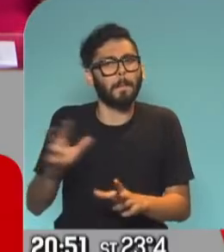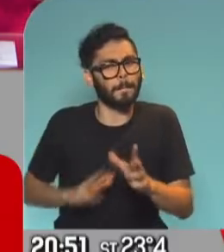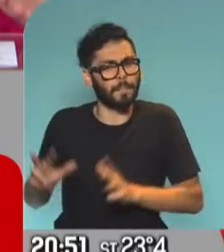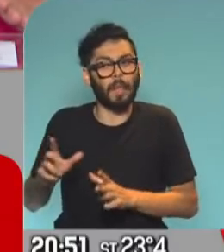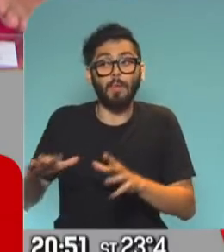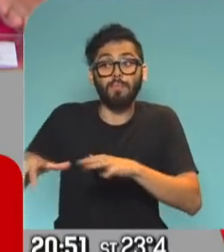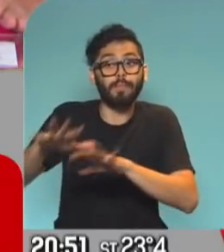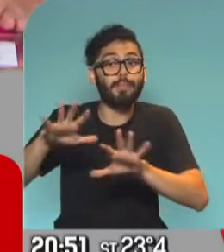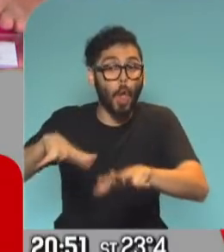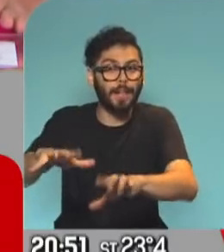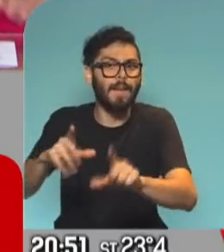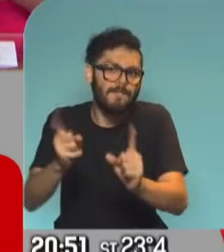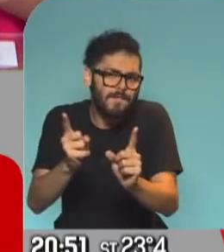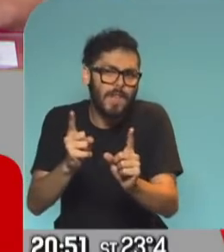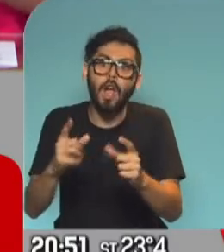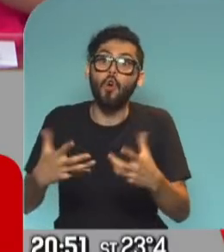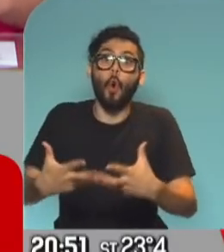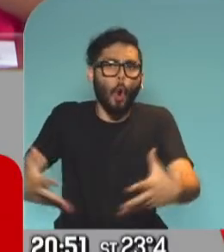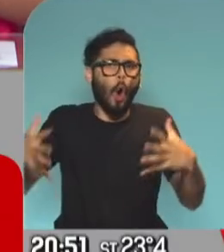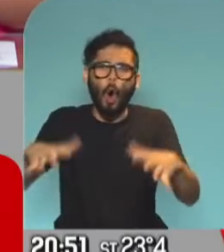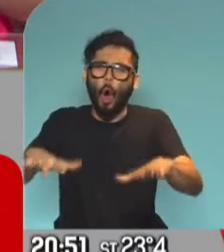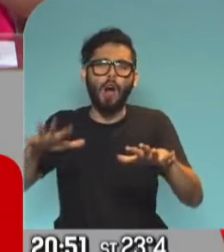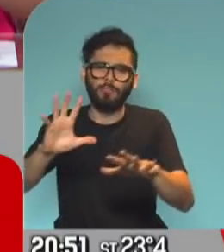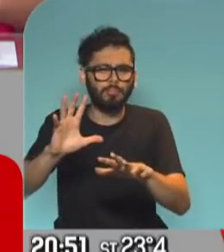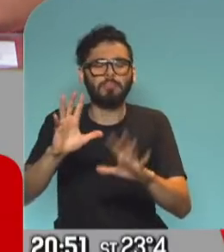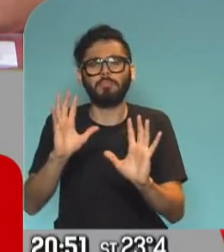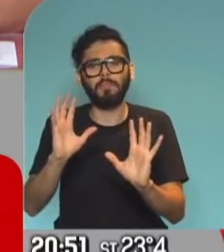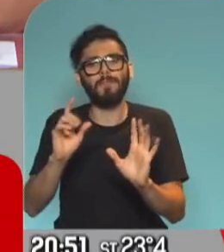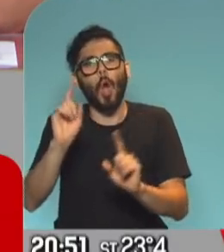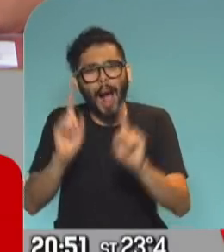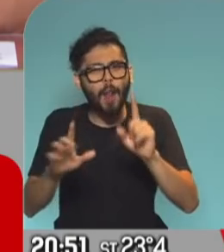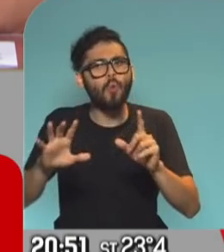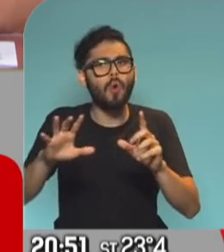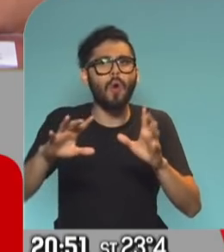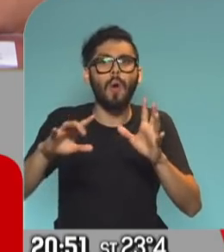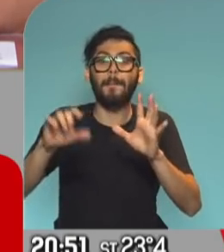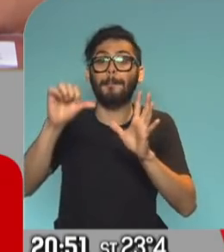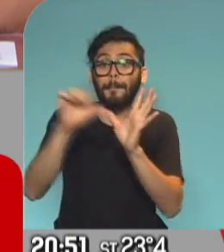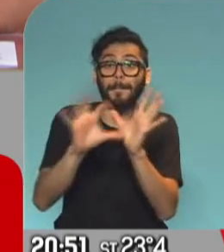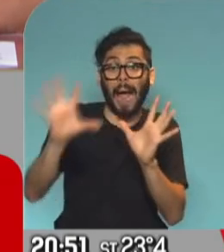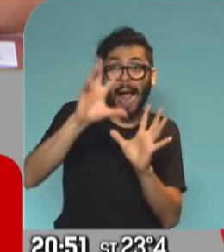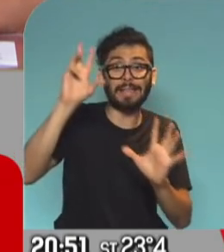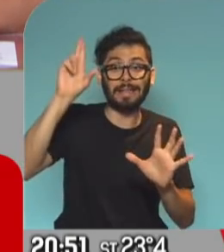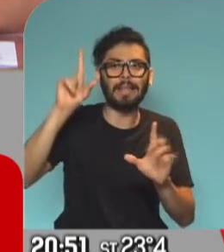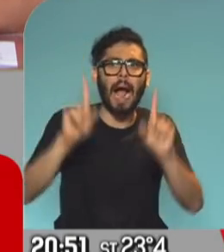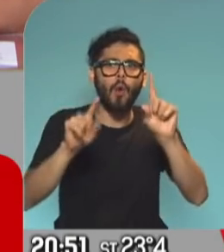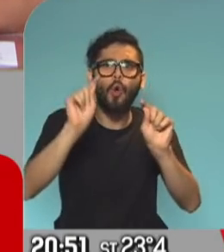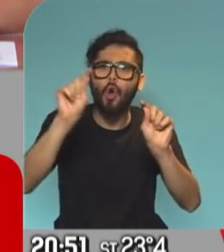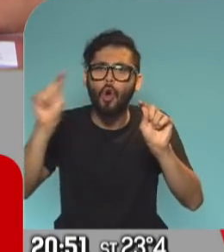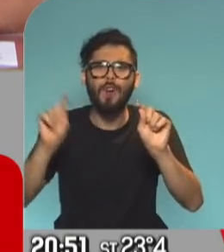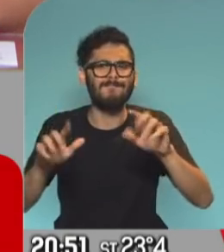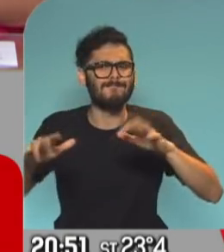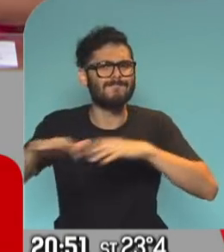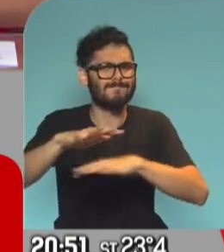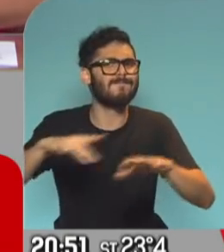no con la intensidad de la semana anterior, pero hay focos de protestas en distintas partes del país. ¿Por qué? Porque lo que están pidiendo y lo